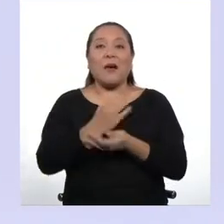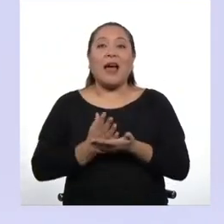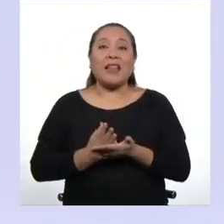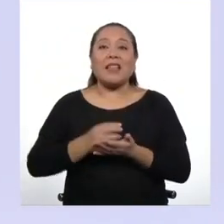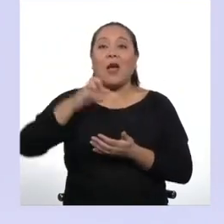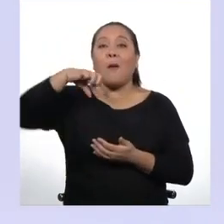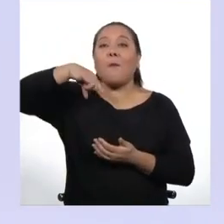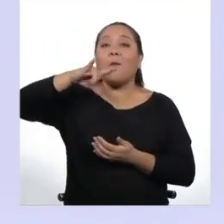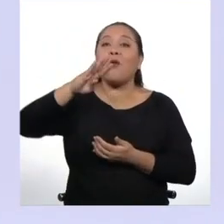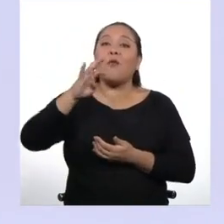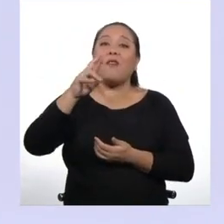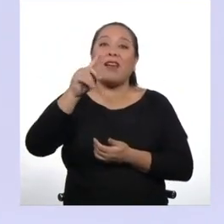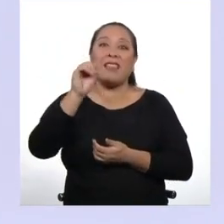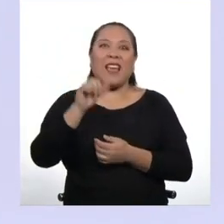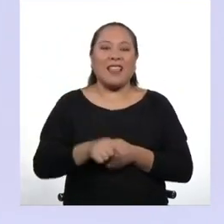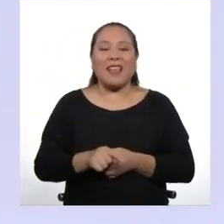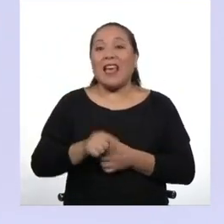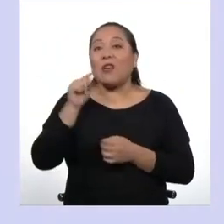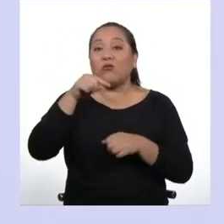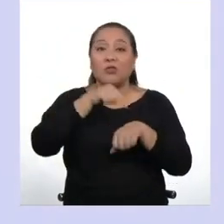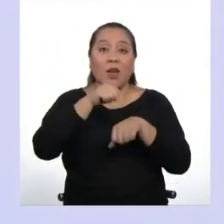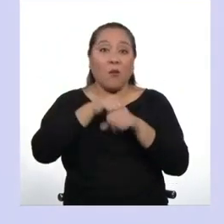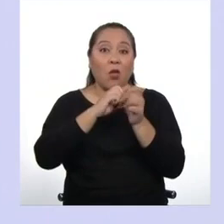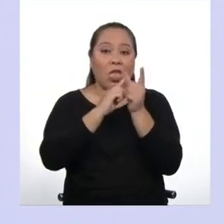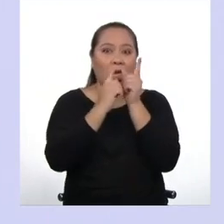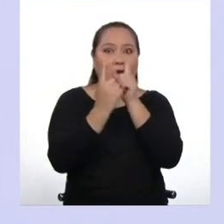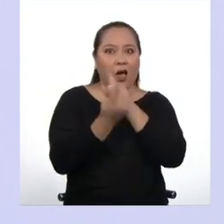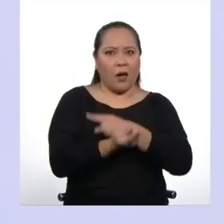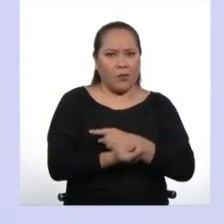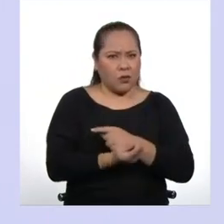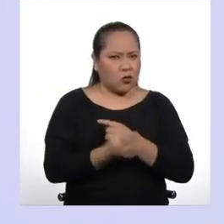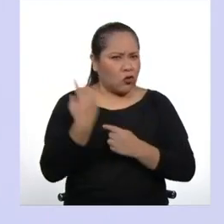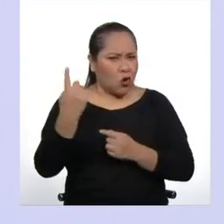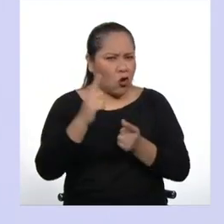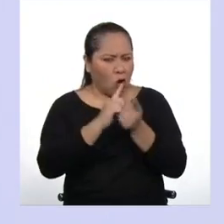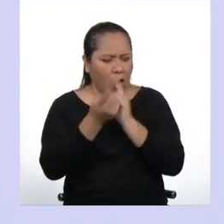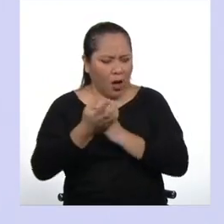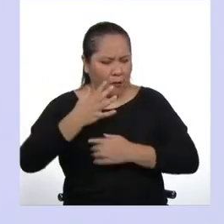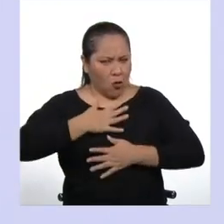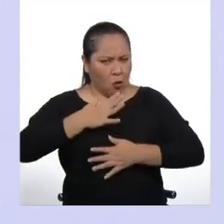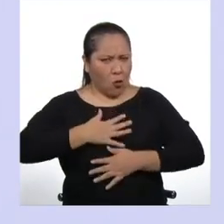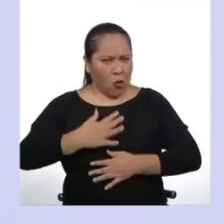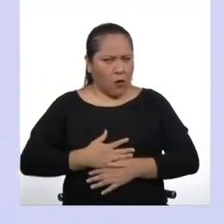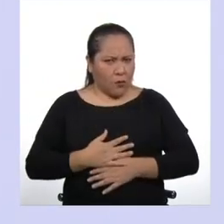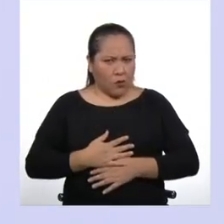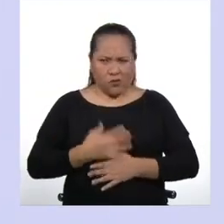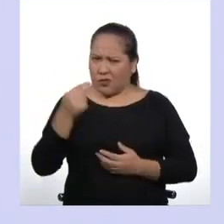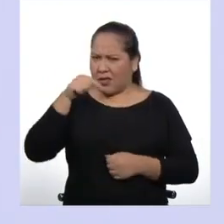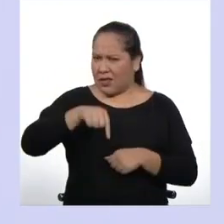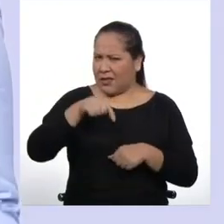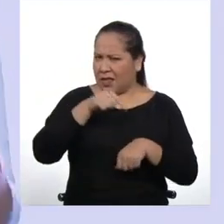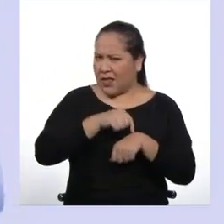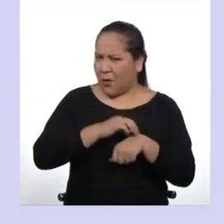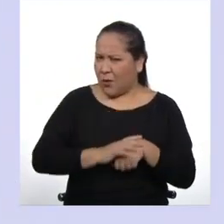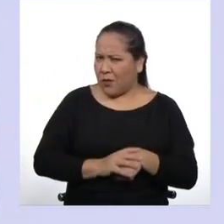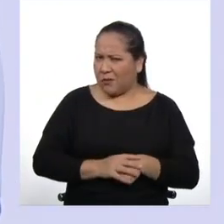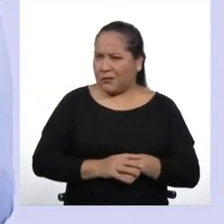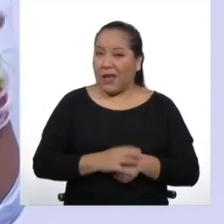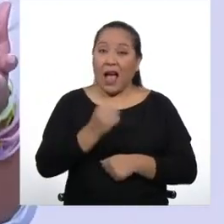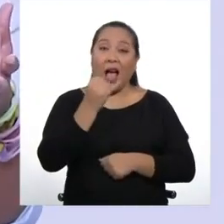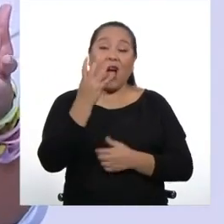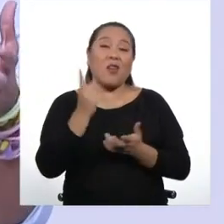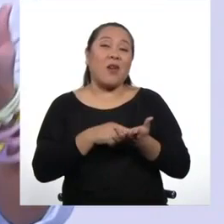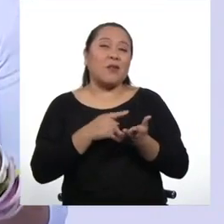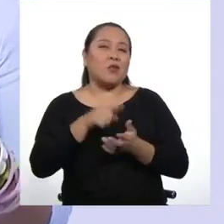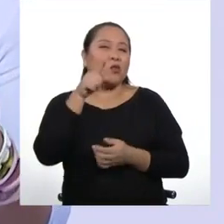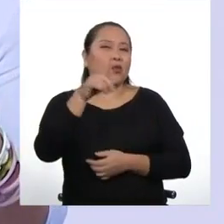pubertad. Una etapa de cambios. ¿Pero solo serán cambios físicos los que experimentan o suceden durante esta etapa? ¿A veces